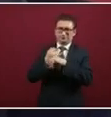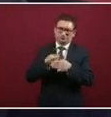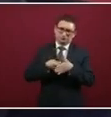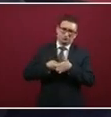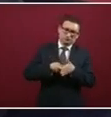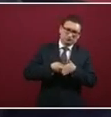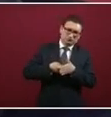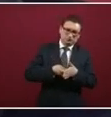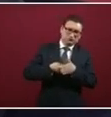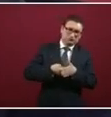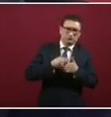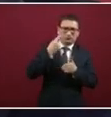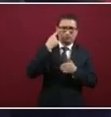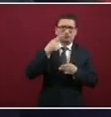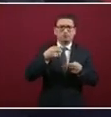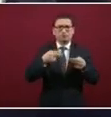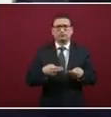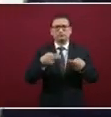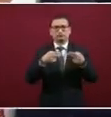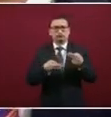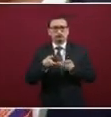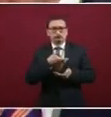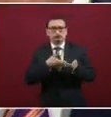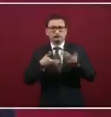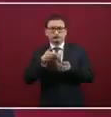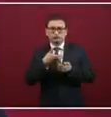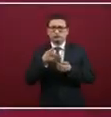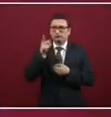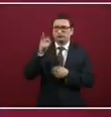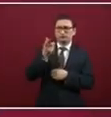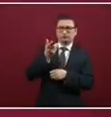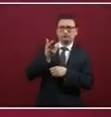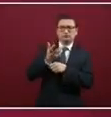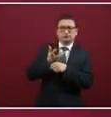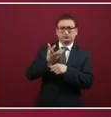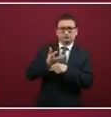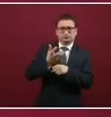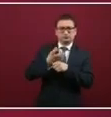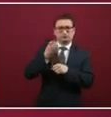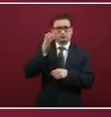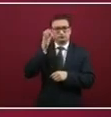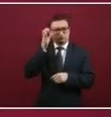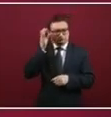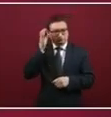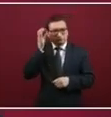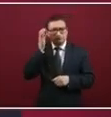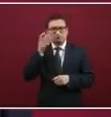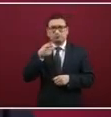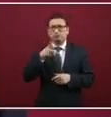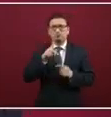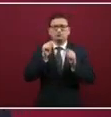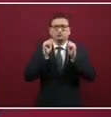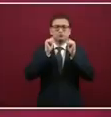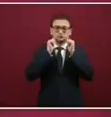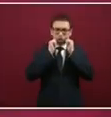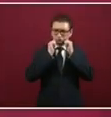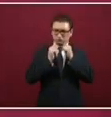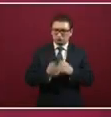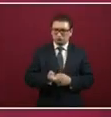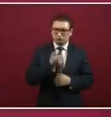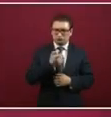la negociación comercial Estados Unidos-China, sin embargo, el peso sigue